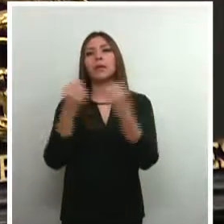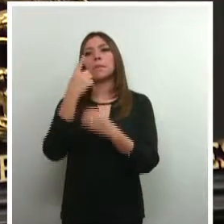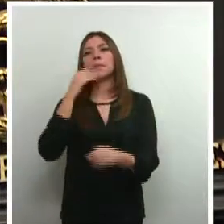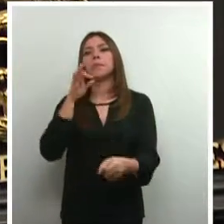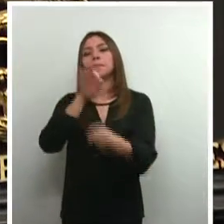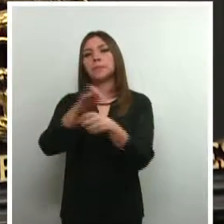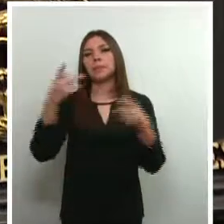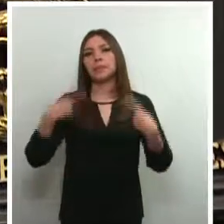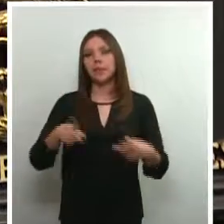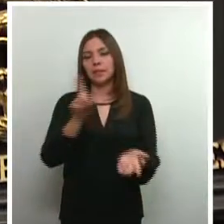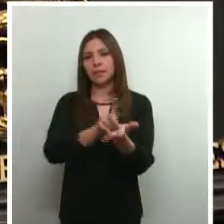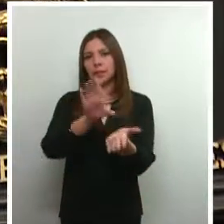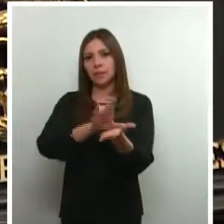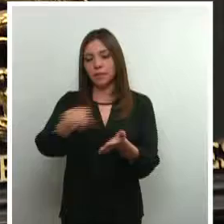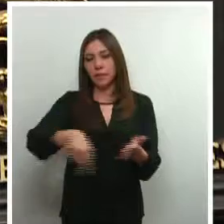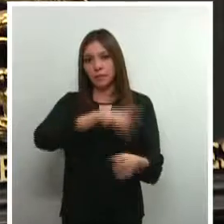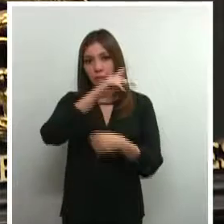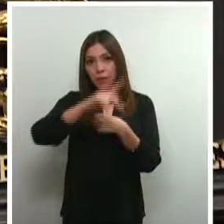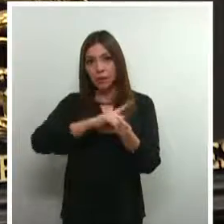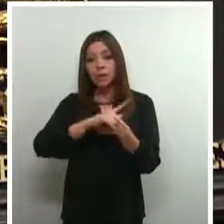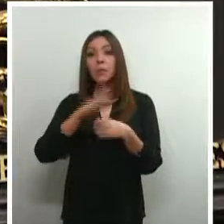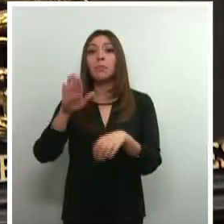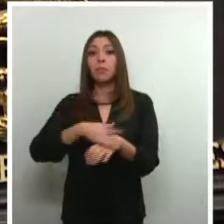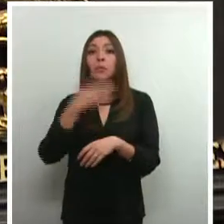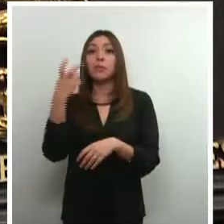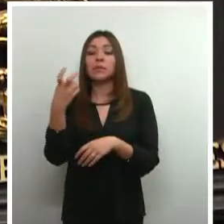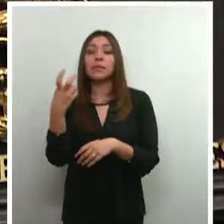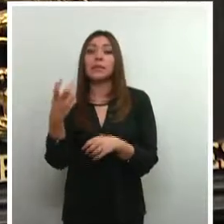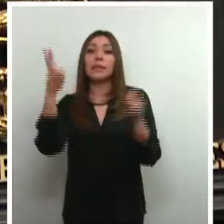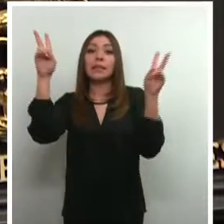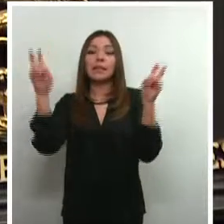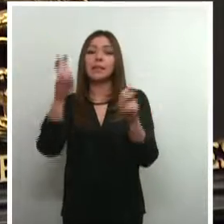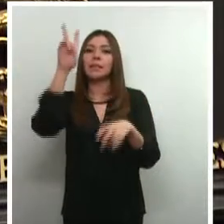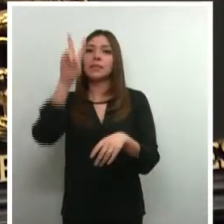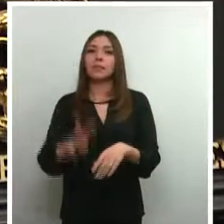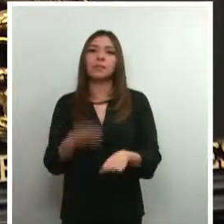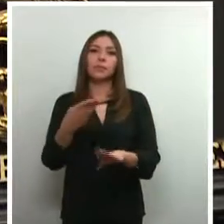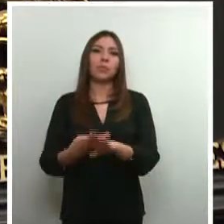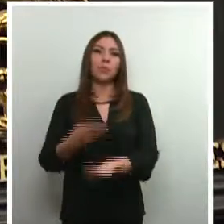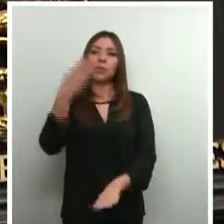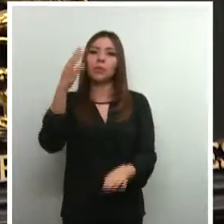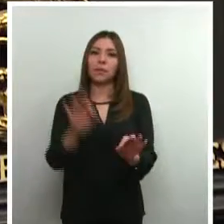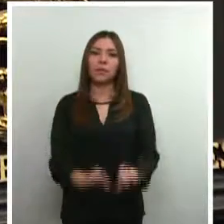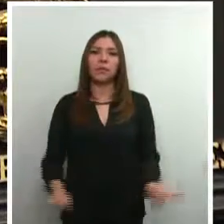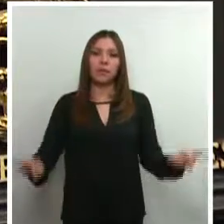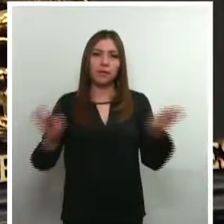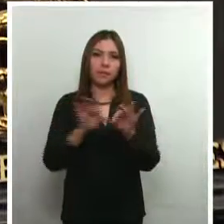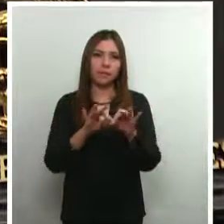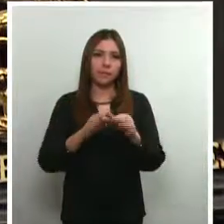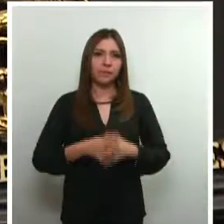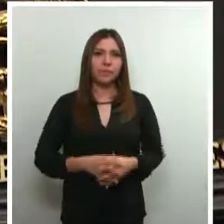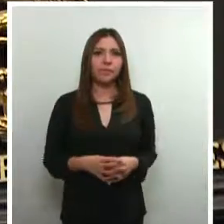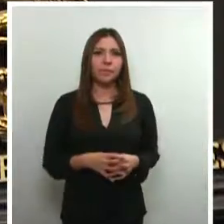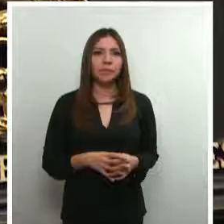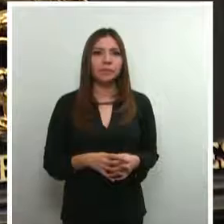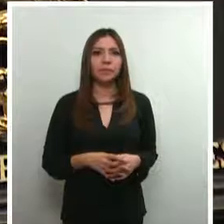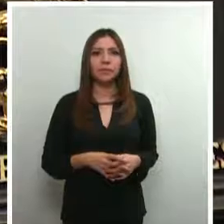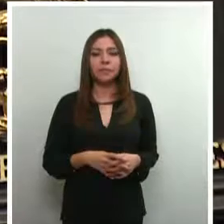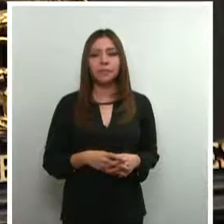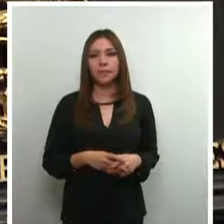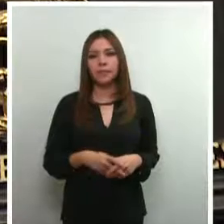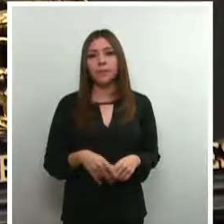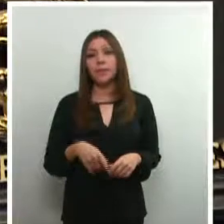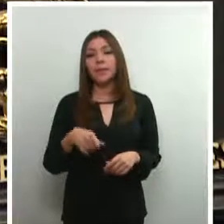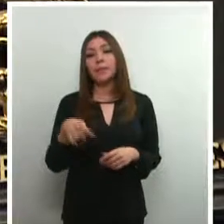con discapacidad en este país. Por eso para nosotros este tema es sumamente importante. La primera